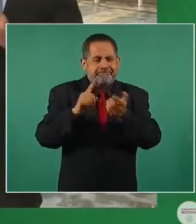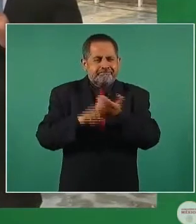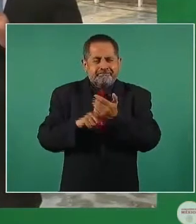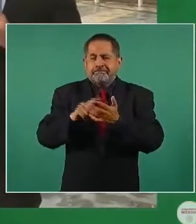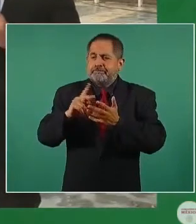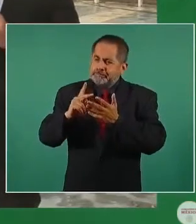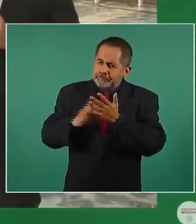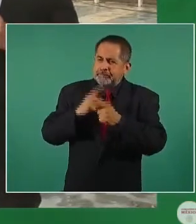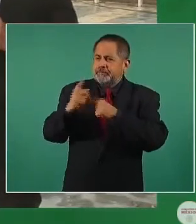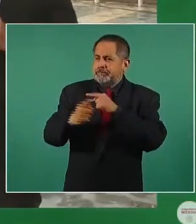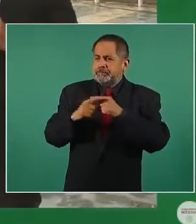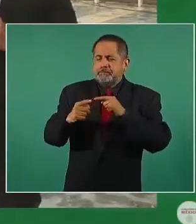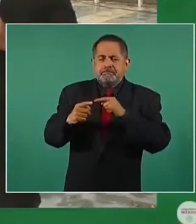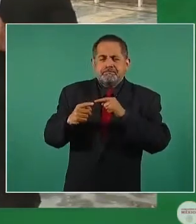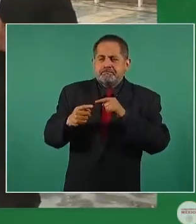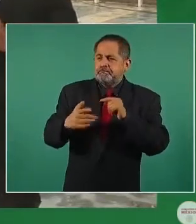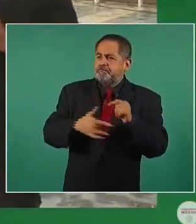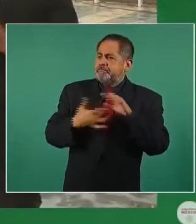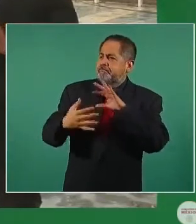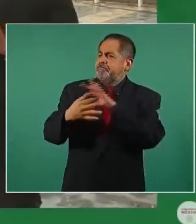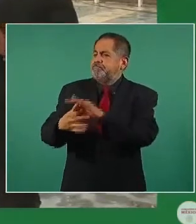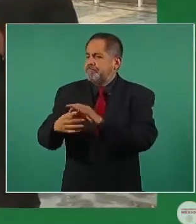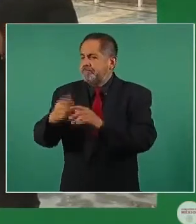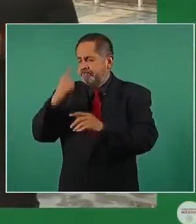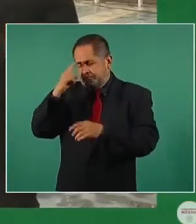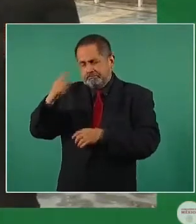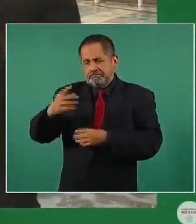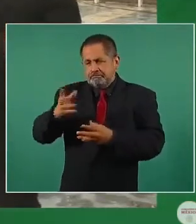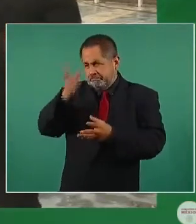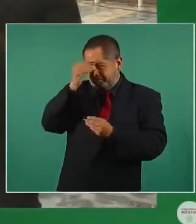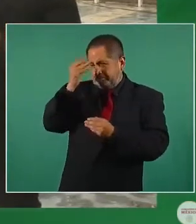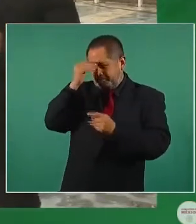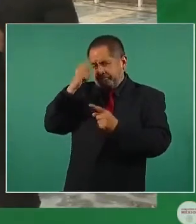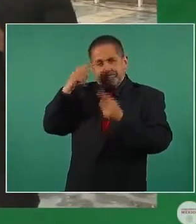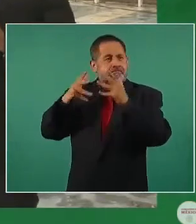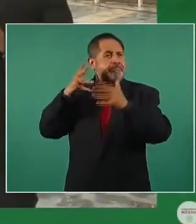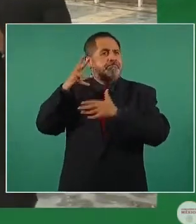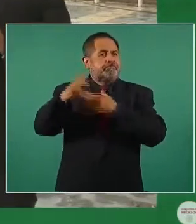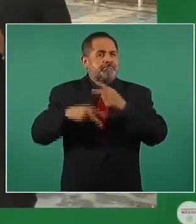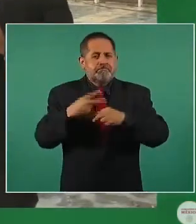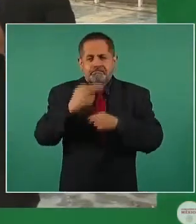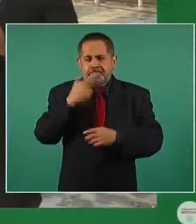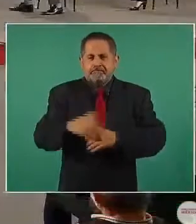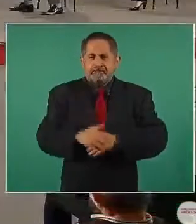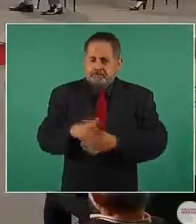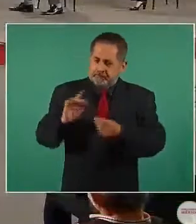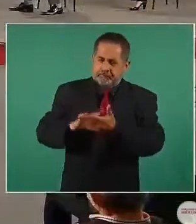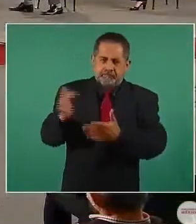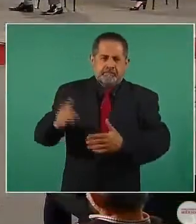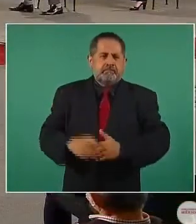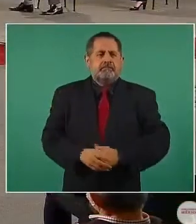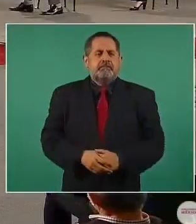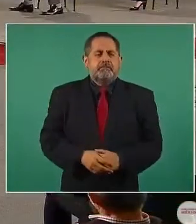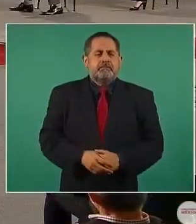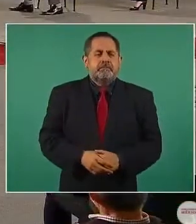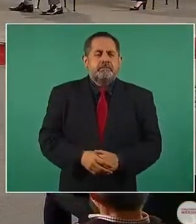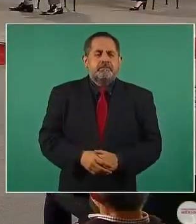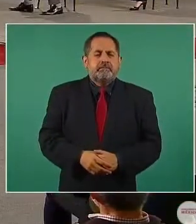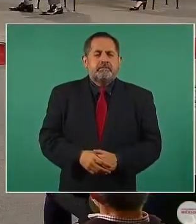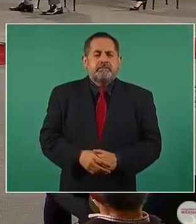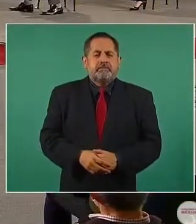cercanía y de búsqueda de un futuro que seguramente el día de hoy se retoma. Muchas gracias. Muchas